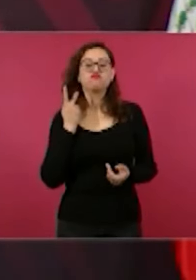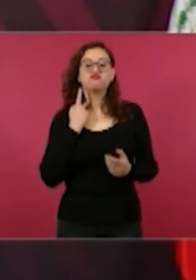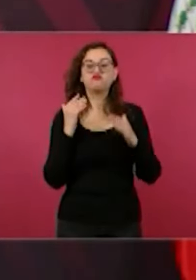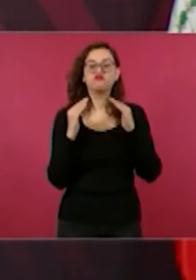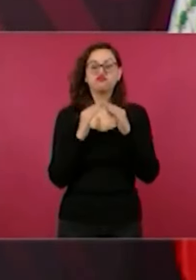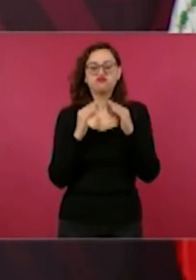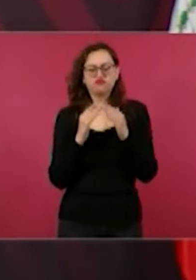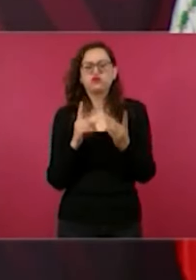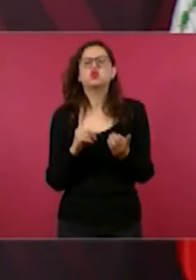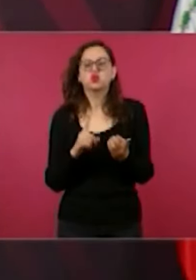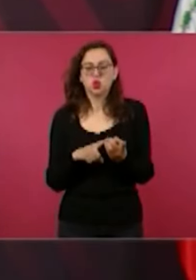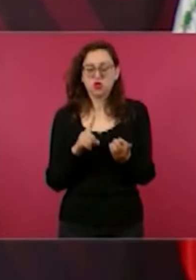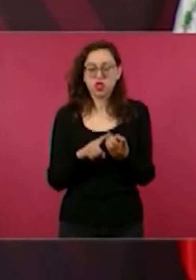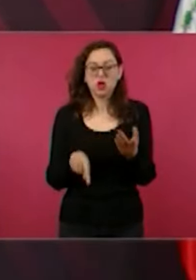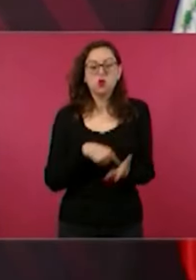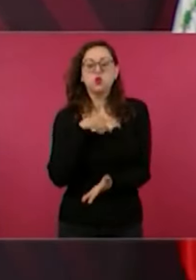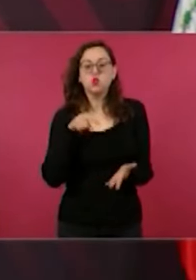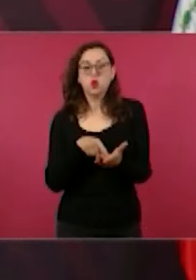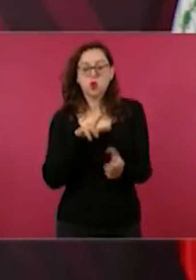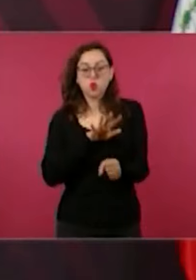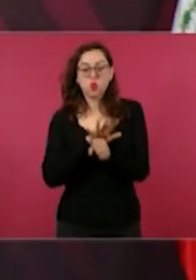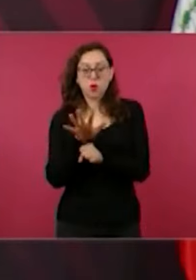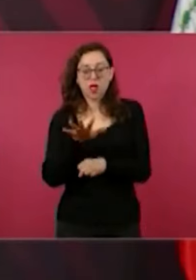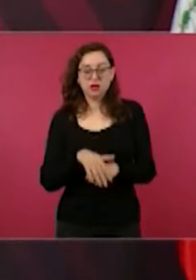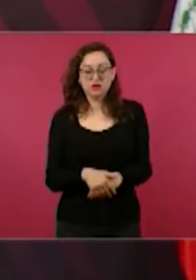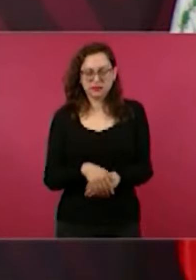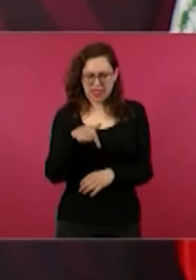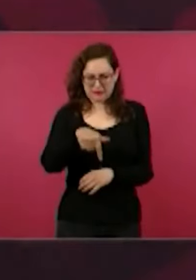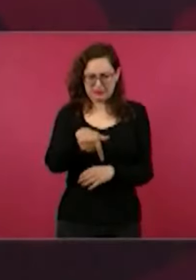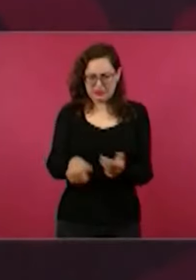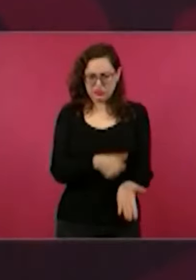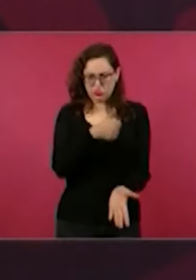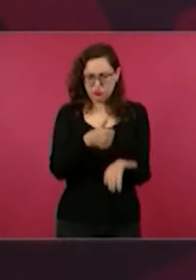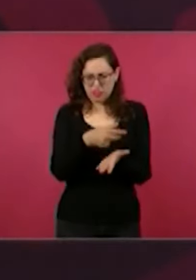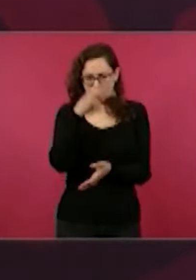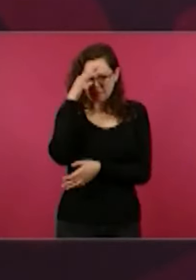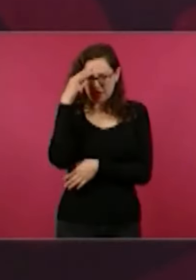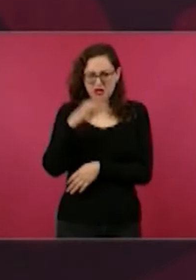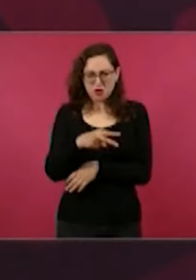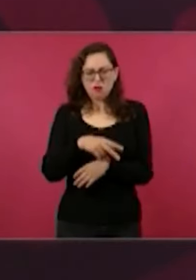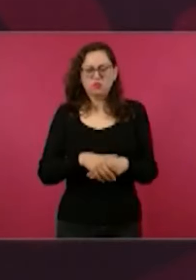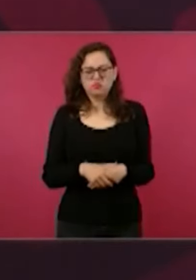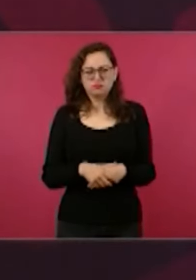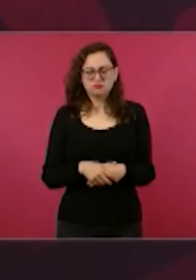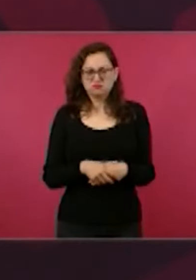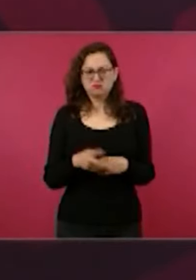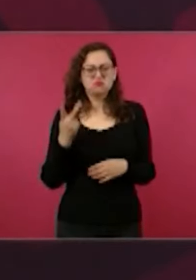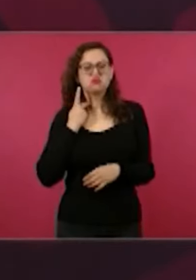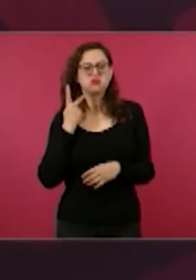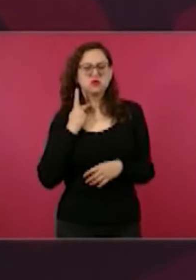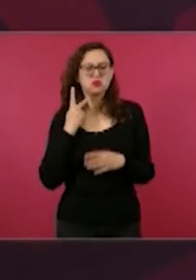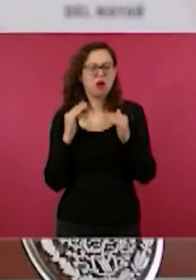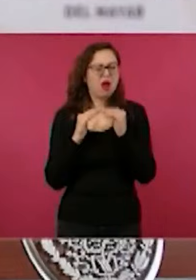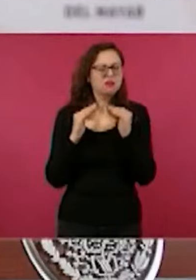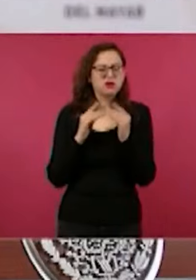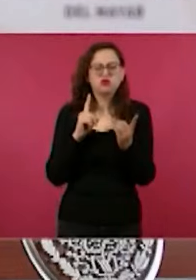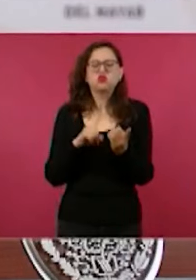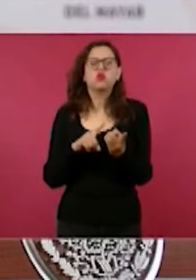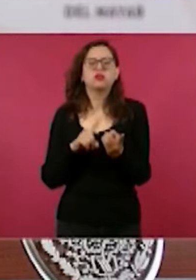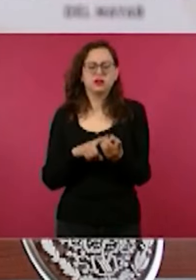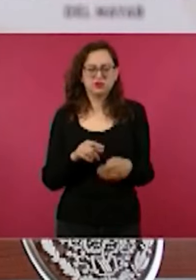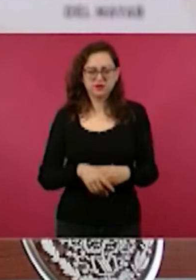entre más joven mejor es una tergiversación de la realidad es una visión romántica en el mejor sentido o